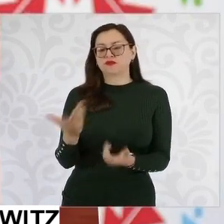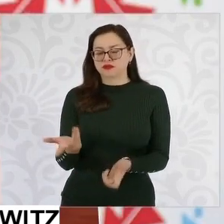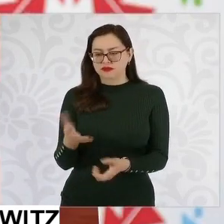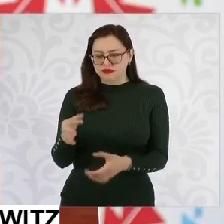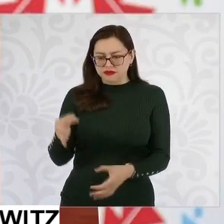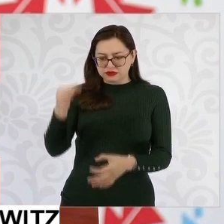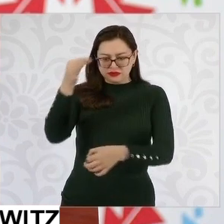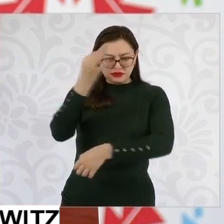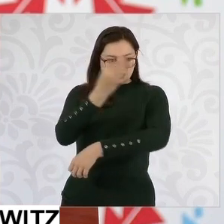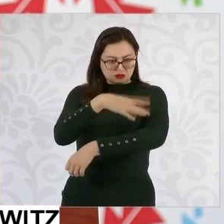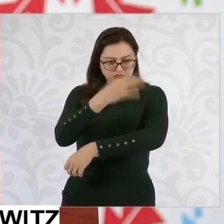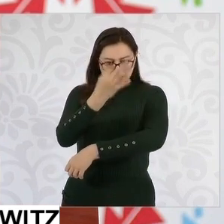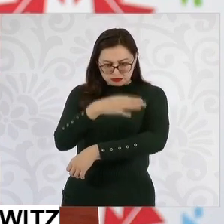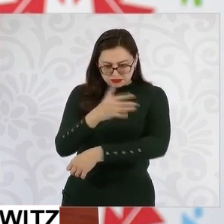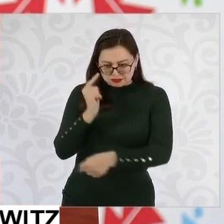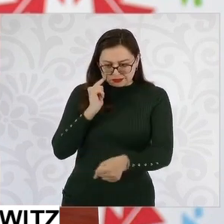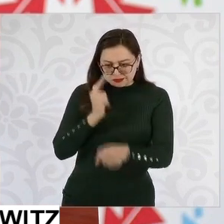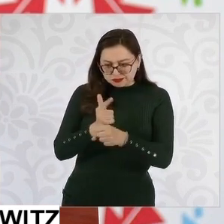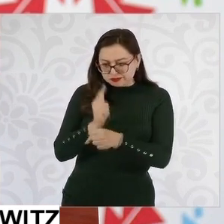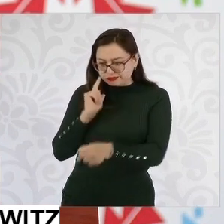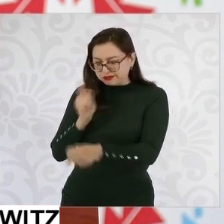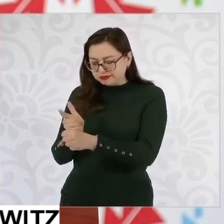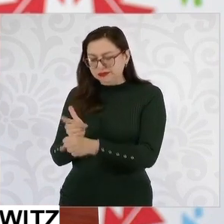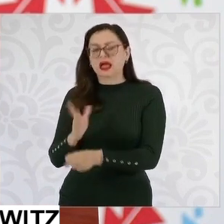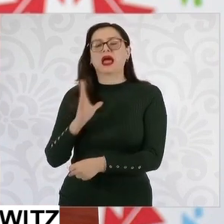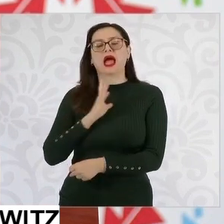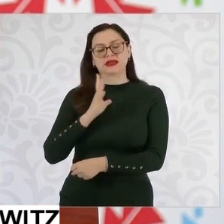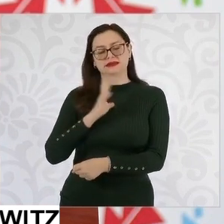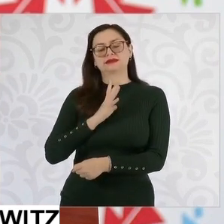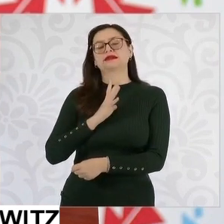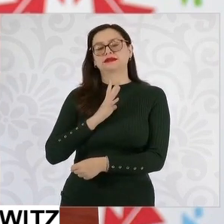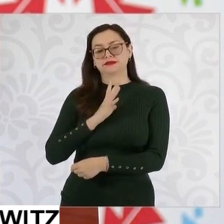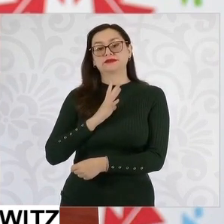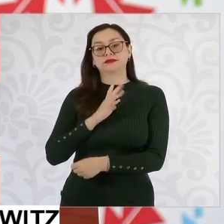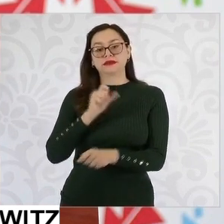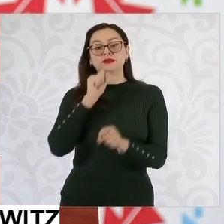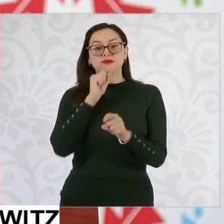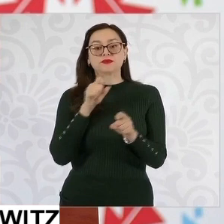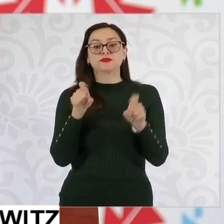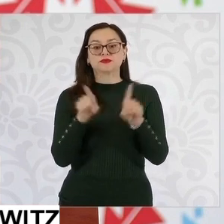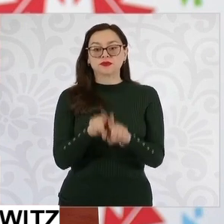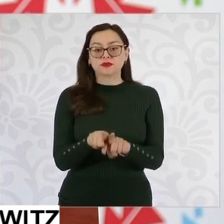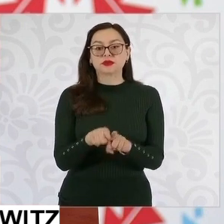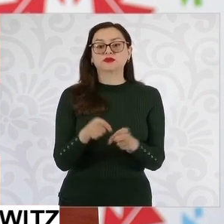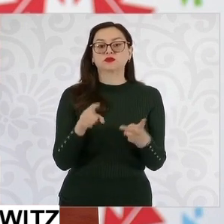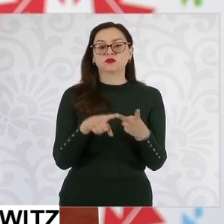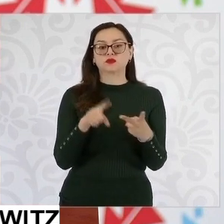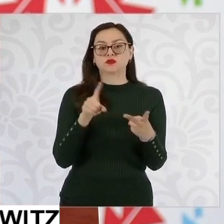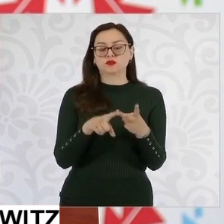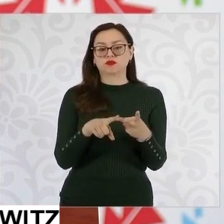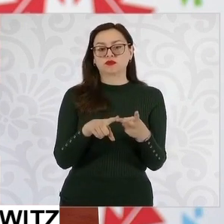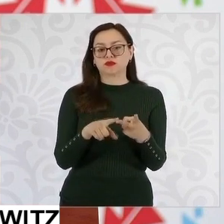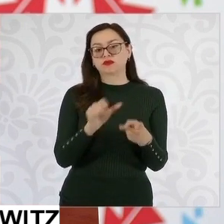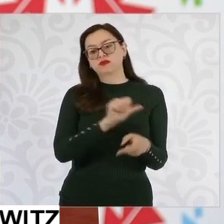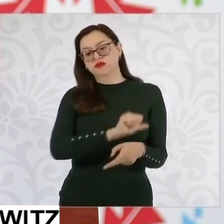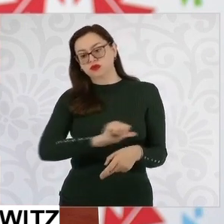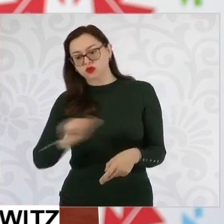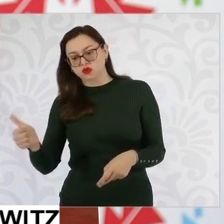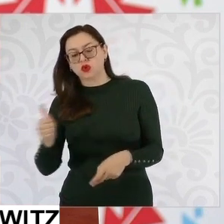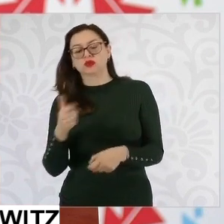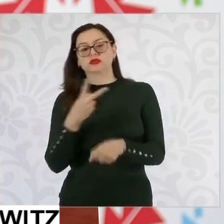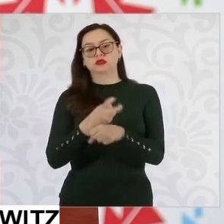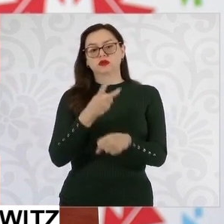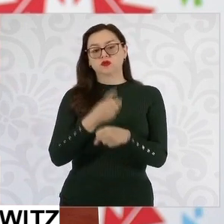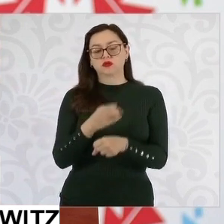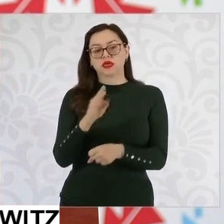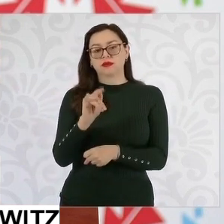de nutrición parenteral la misma Klebsiella. Se detectaron 5 aislamientos de Enterobacter cloacae